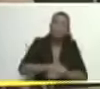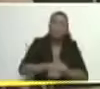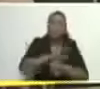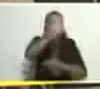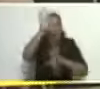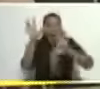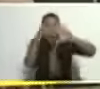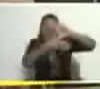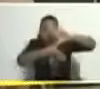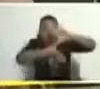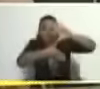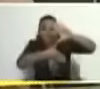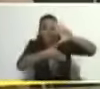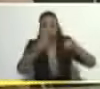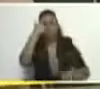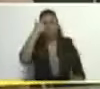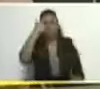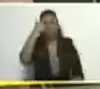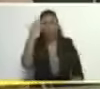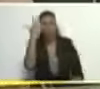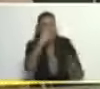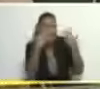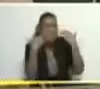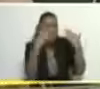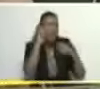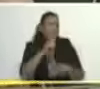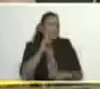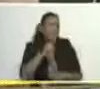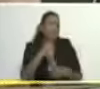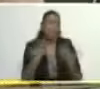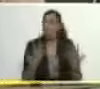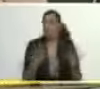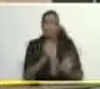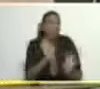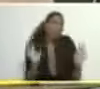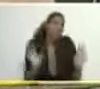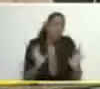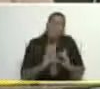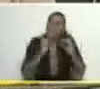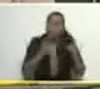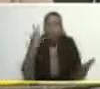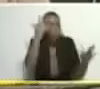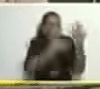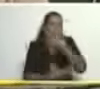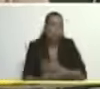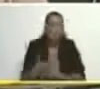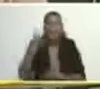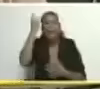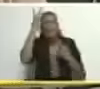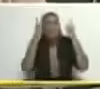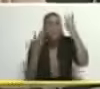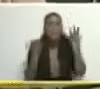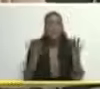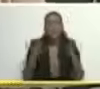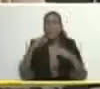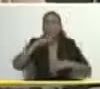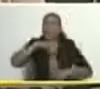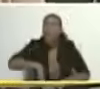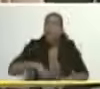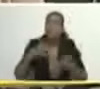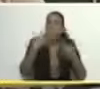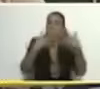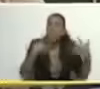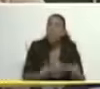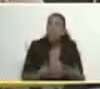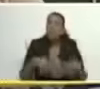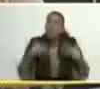Ahora, ¿ustedes van a creer eso? ¿Se van a engañar? No entiendo estas hipótesis fáciles